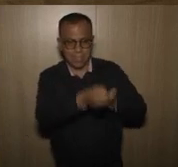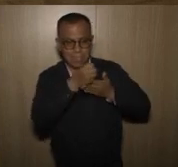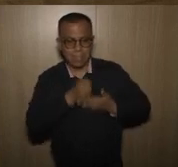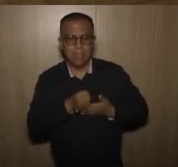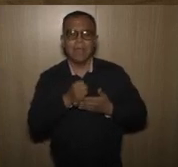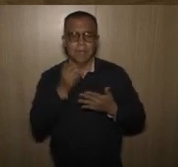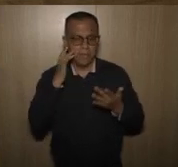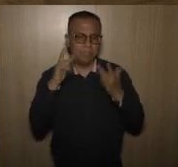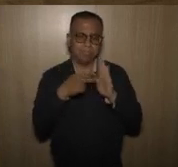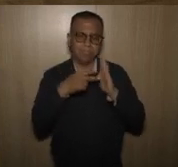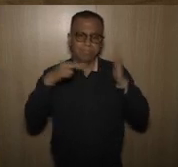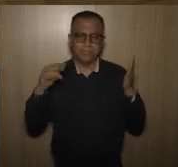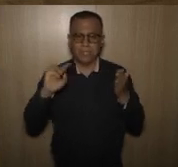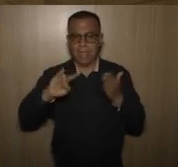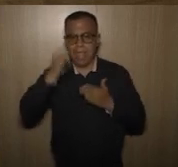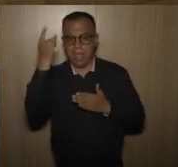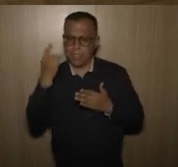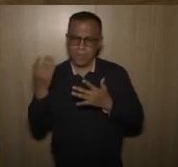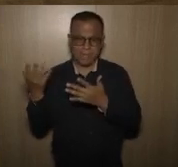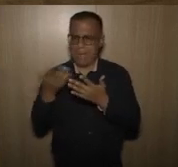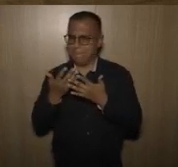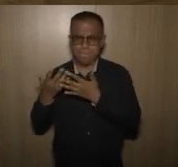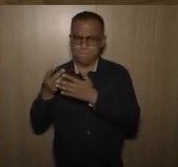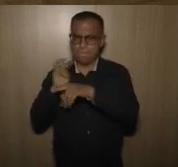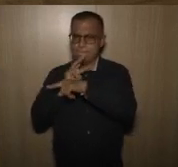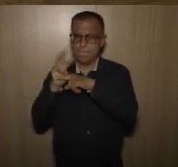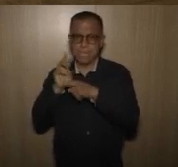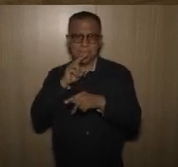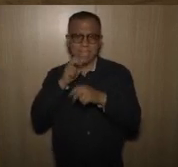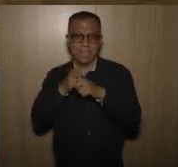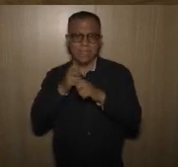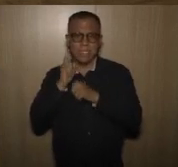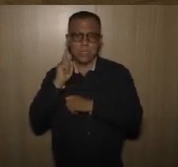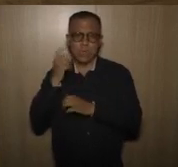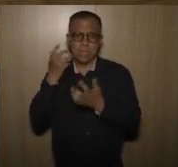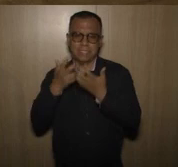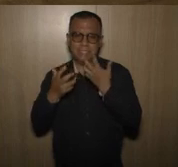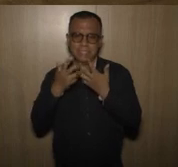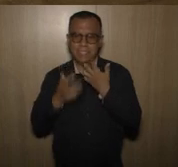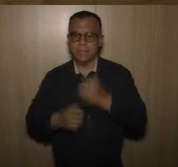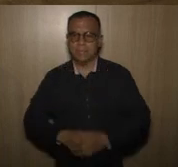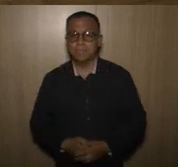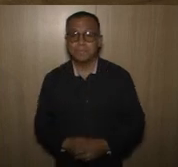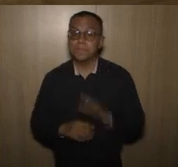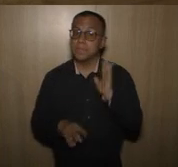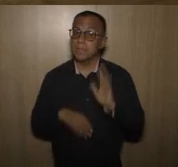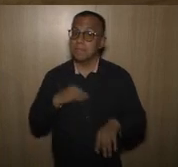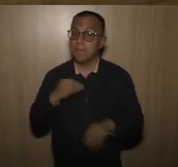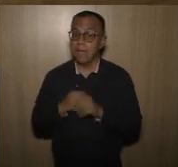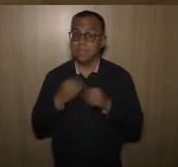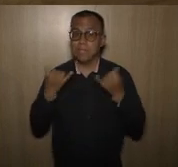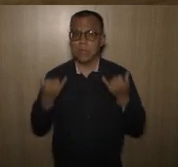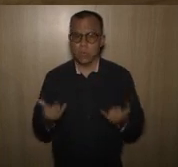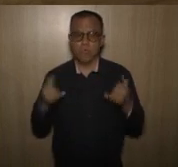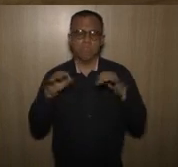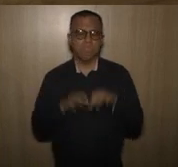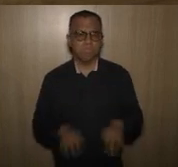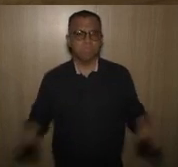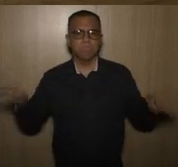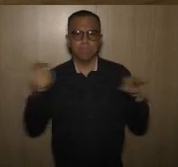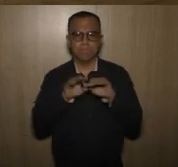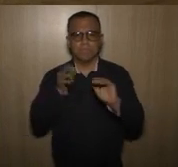acompañamiento tecnológico en caso de que tengan alguna dificultad en el uso del sistema. Adicionalmente, es